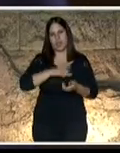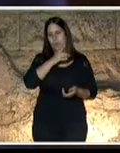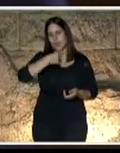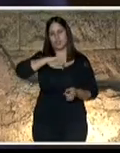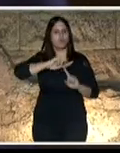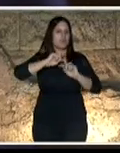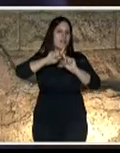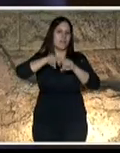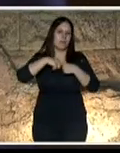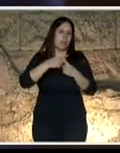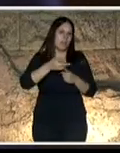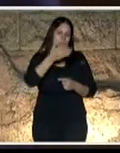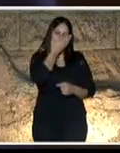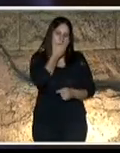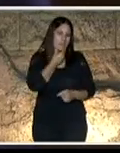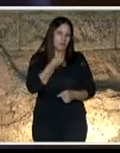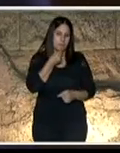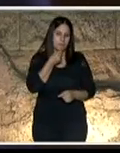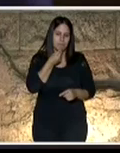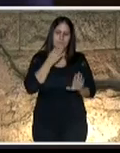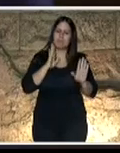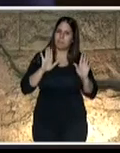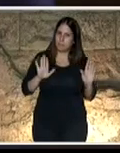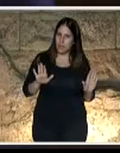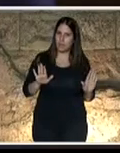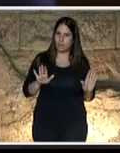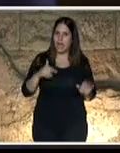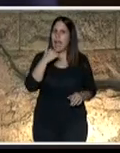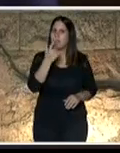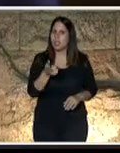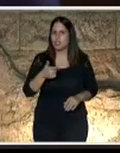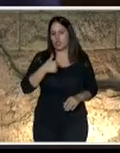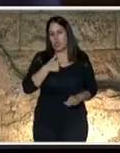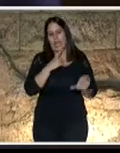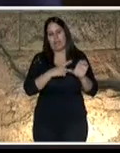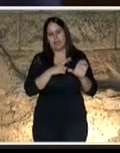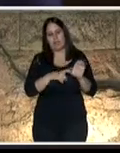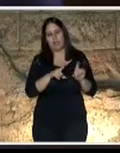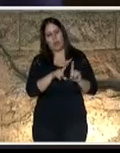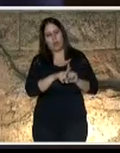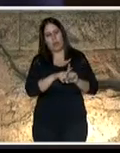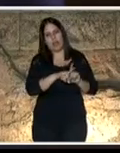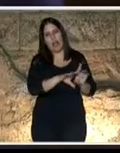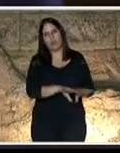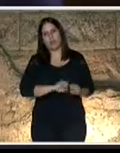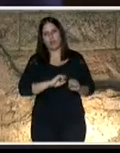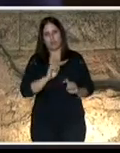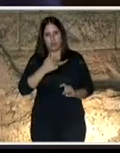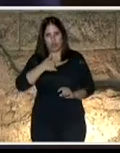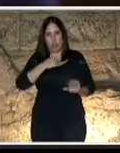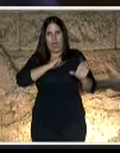familia entrañable. Pero se ha dicho que soy de extremeño de adopción. Yo soy